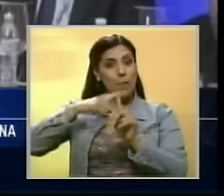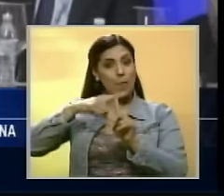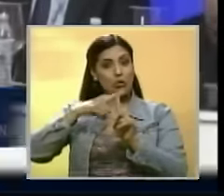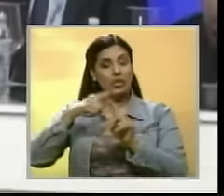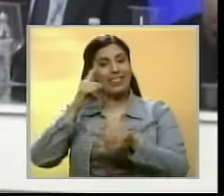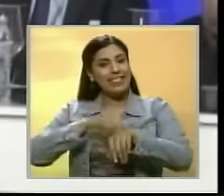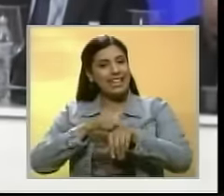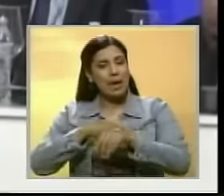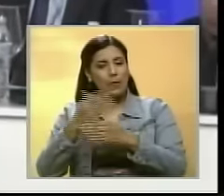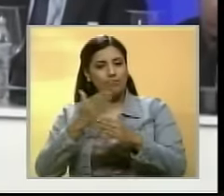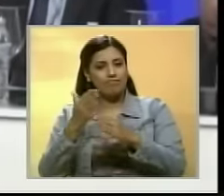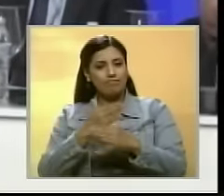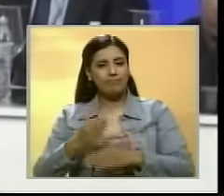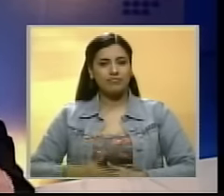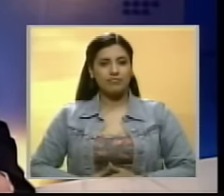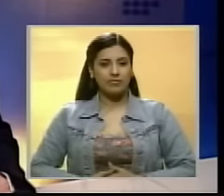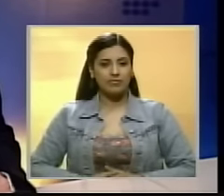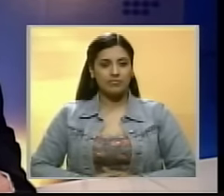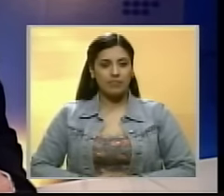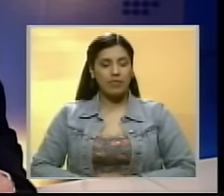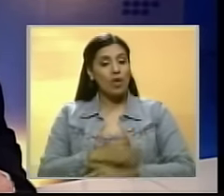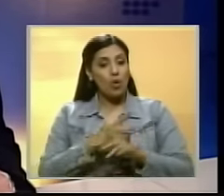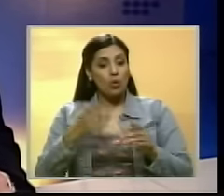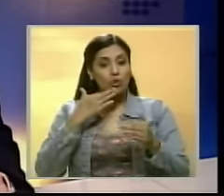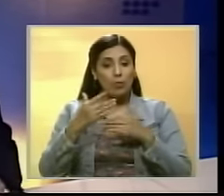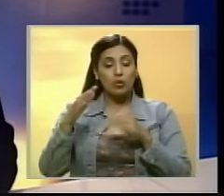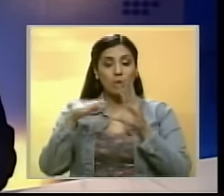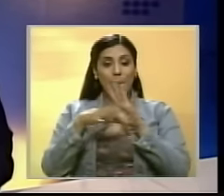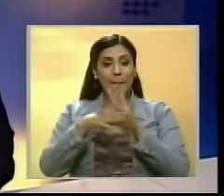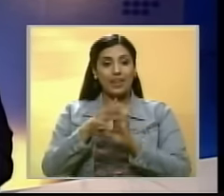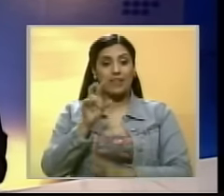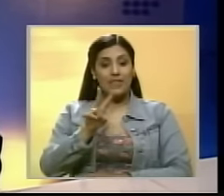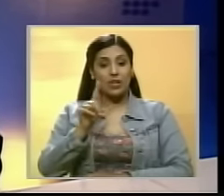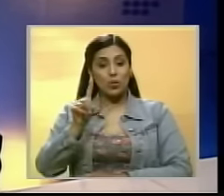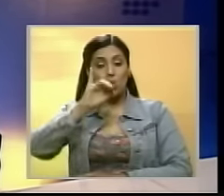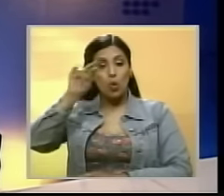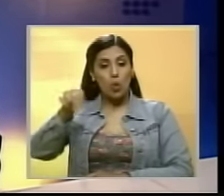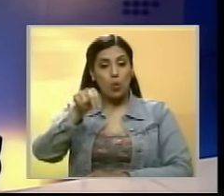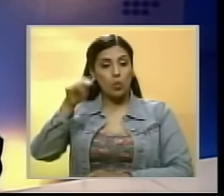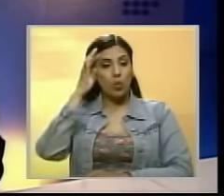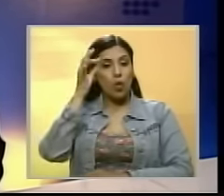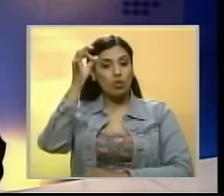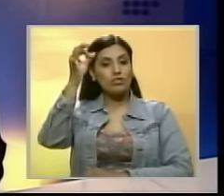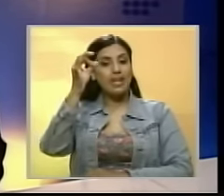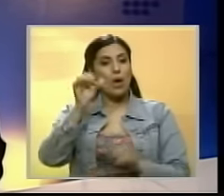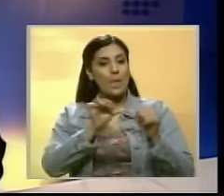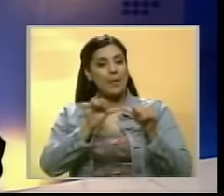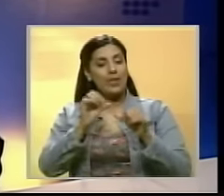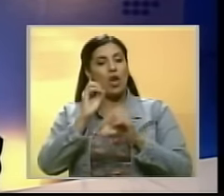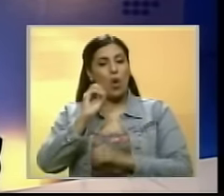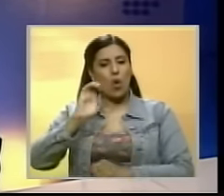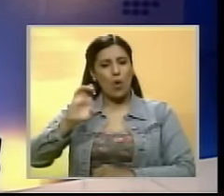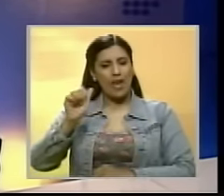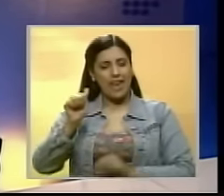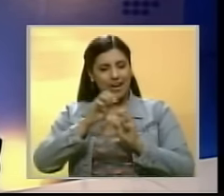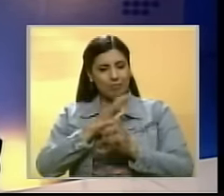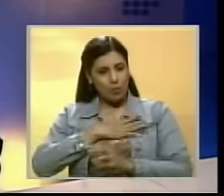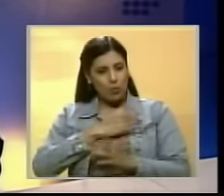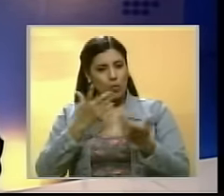en un tiempo razonable el próximo martes 21 de junio el consejo permanente de la Organización de Estados Americanos